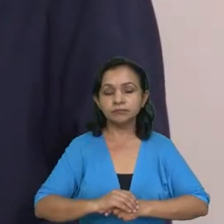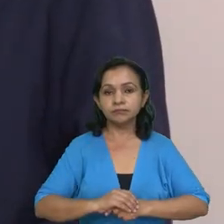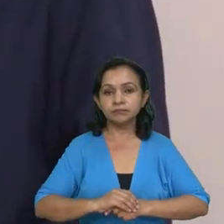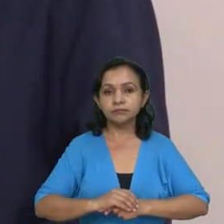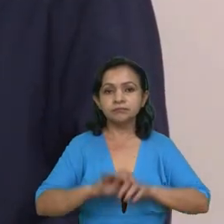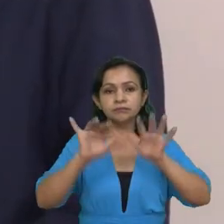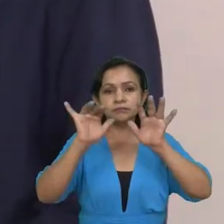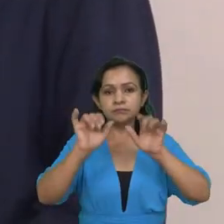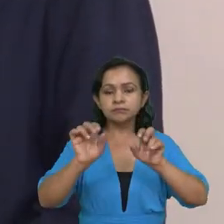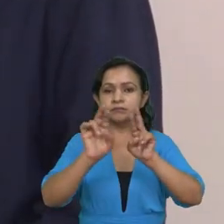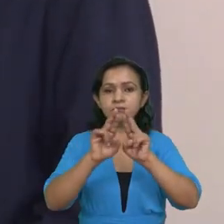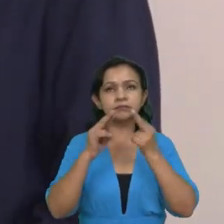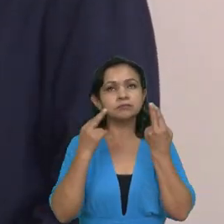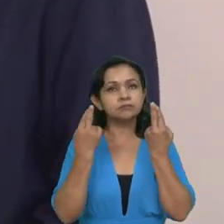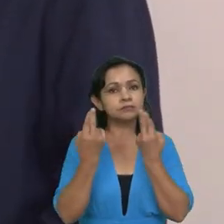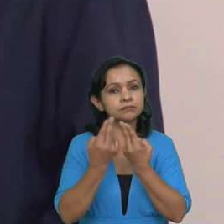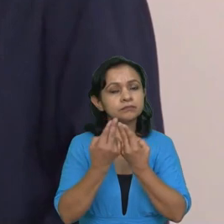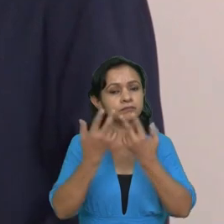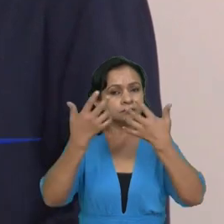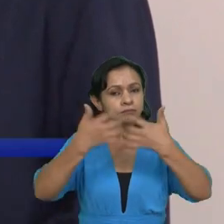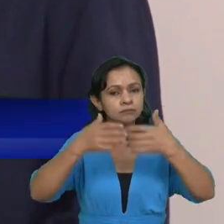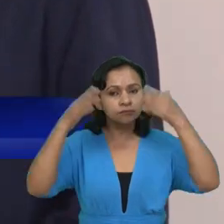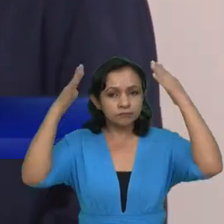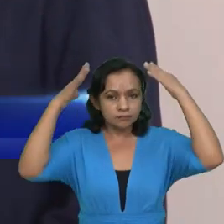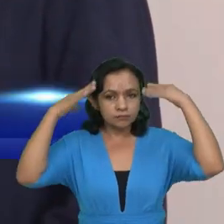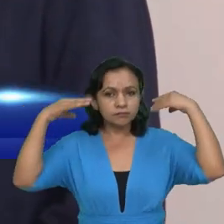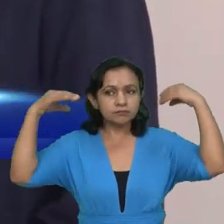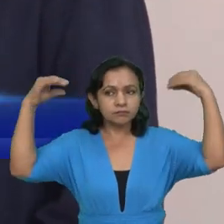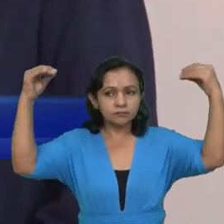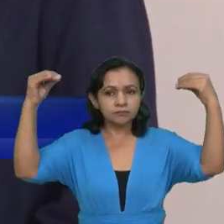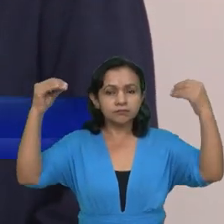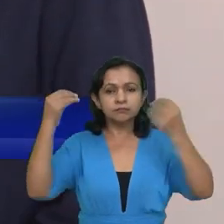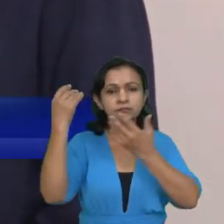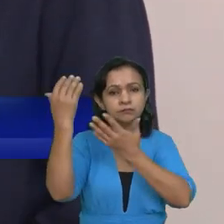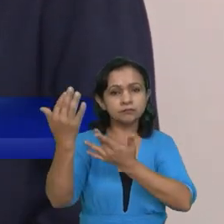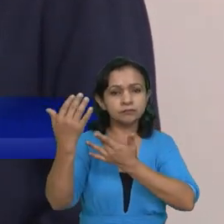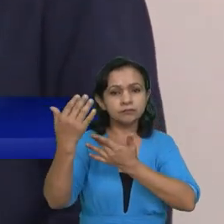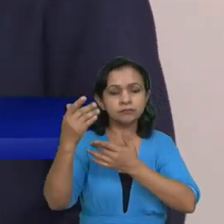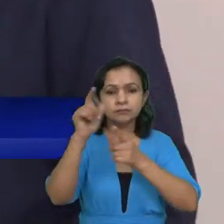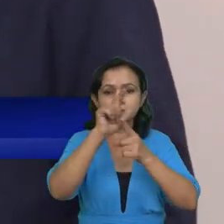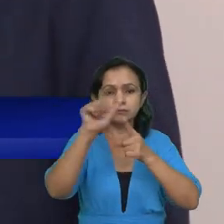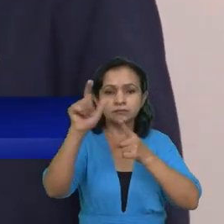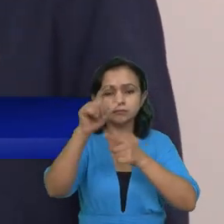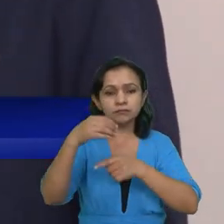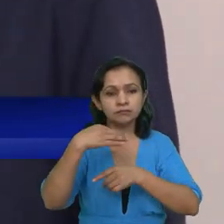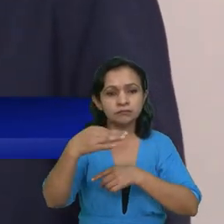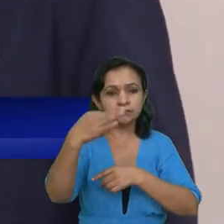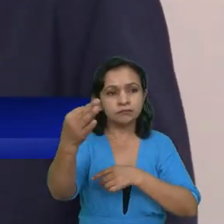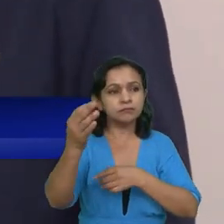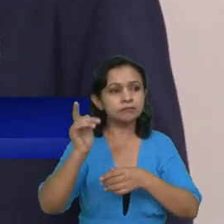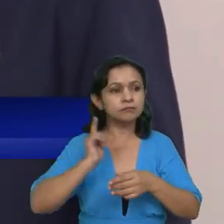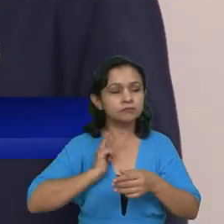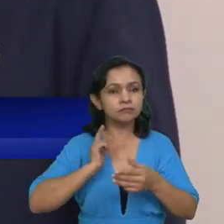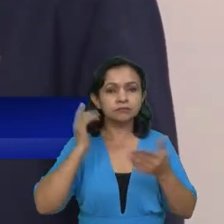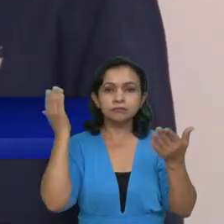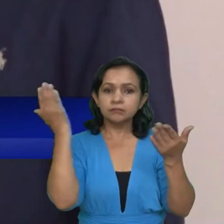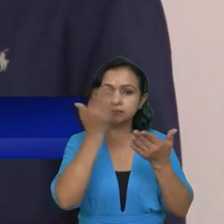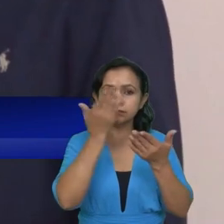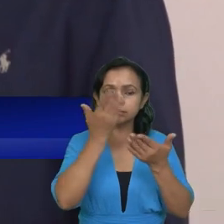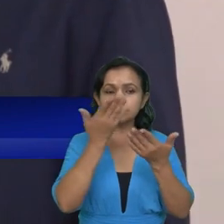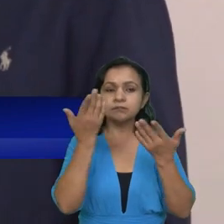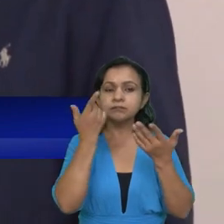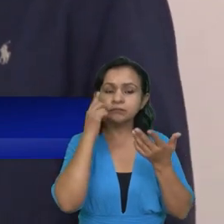ya nos hemos reunido con una empresa holandesa y esperamos los próximos meses a traer el estudio de